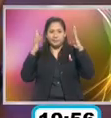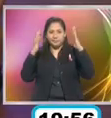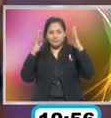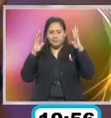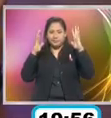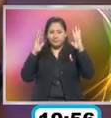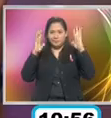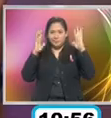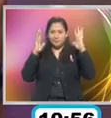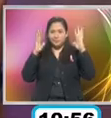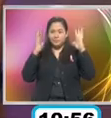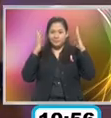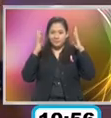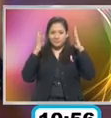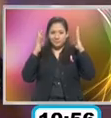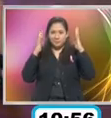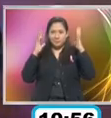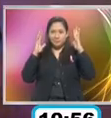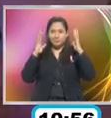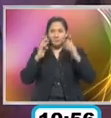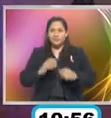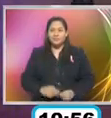¡Bravo!